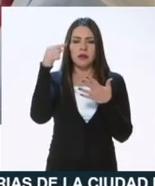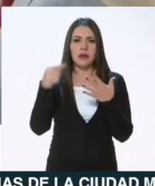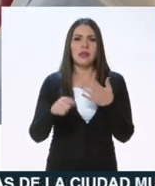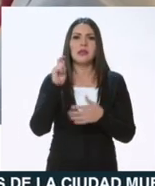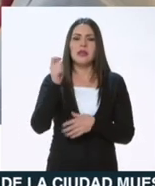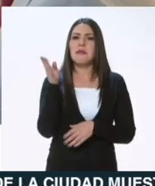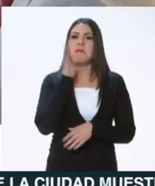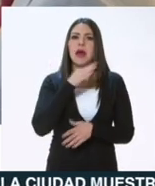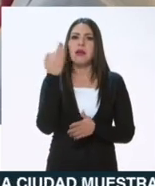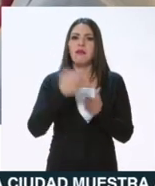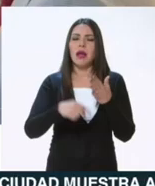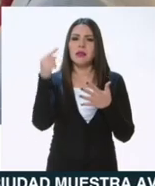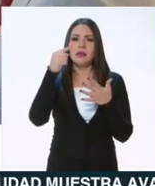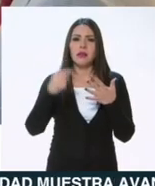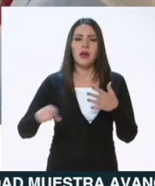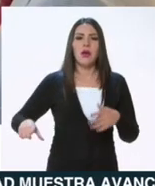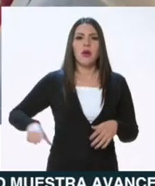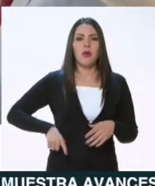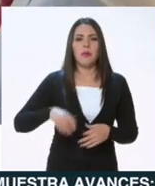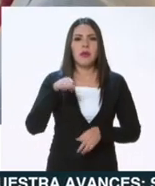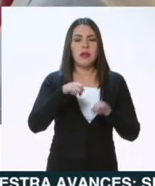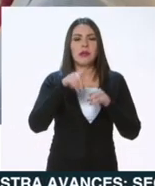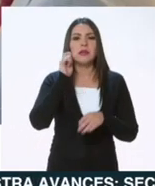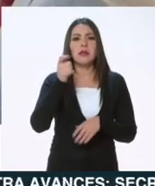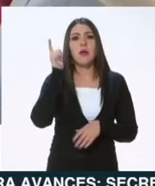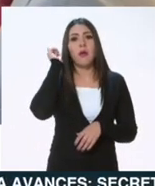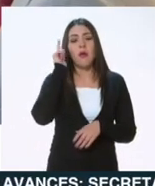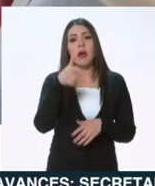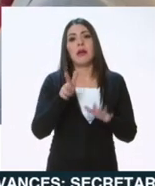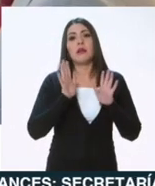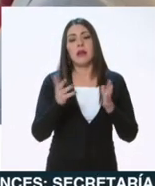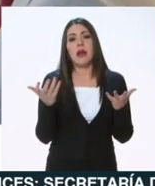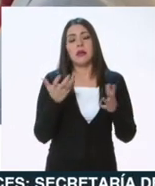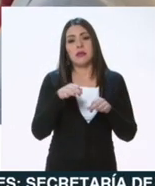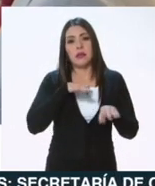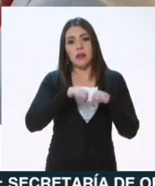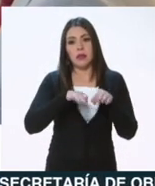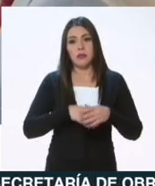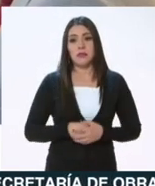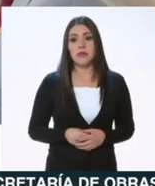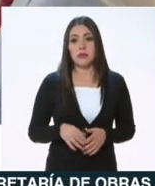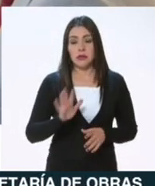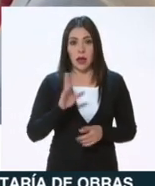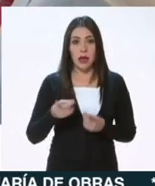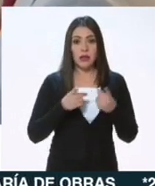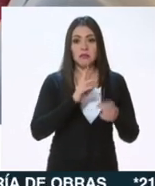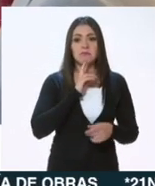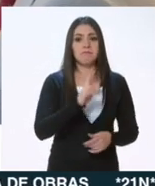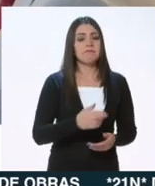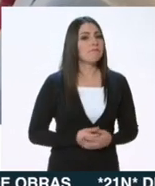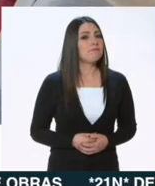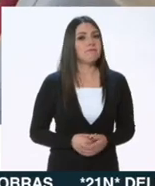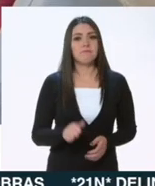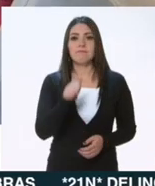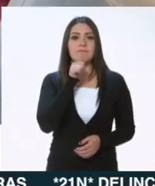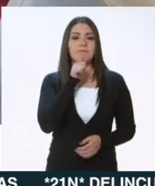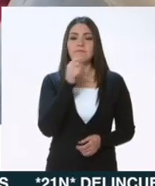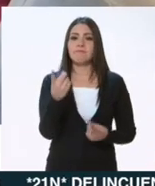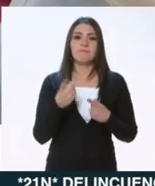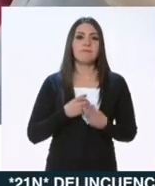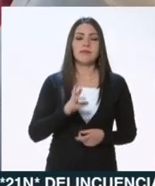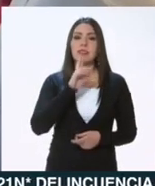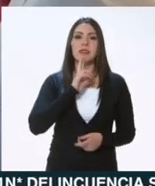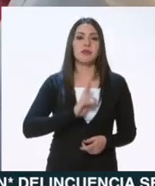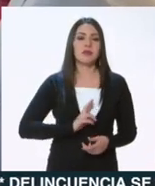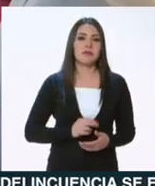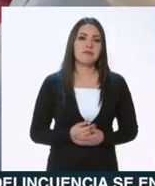unidad, precisamente para que tomaran acciones. Yo espero que las tomen. ¿Ha recibido respuesta? No he recibido respuesta. Isabel, pues muchísimas gracias.